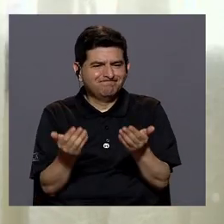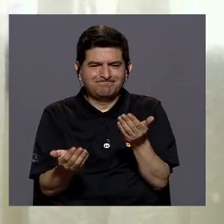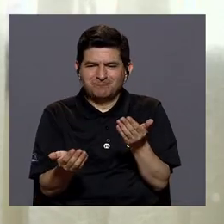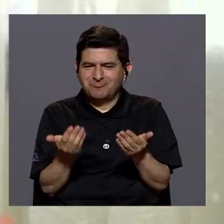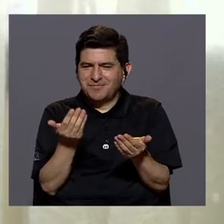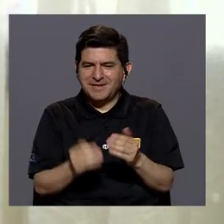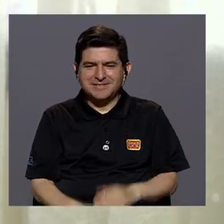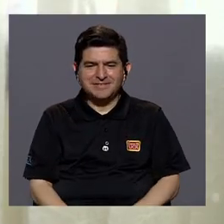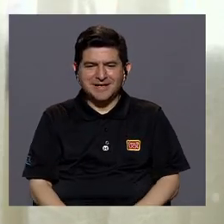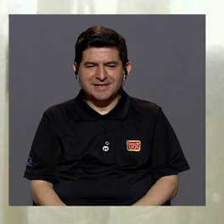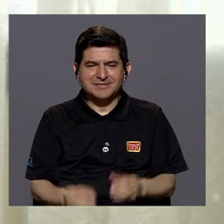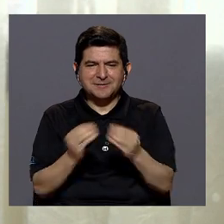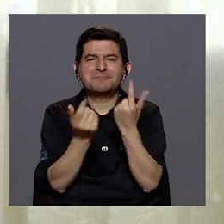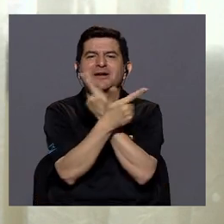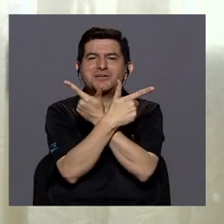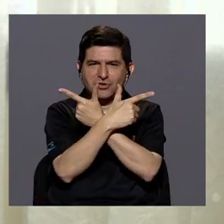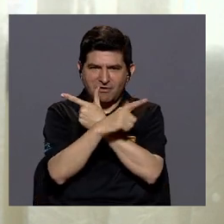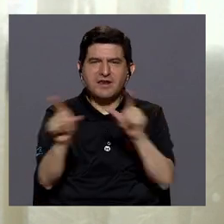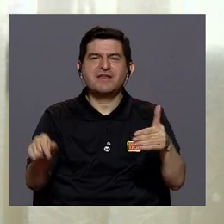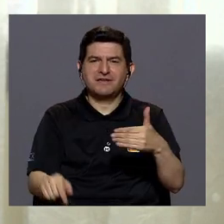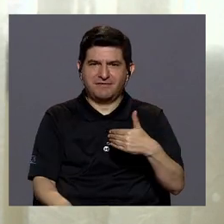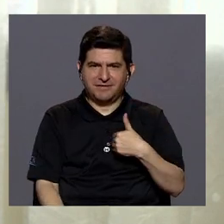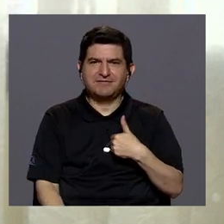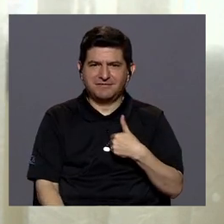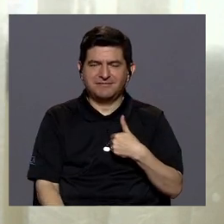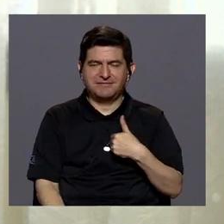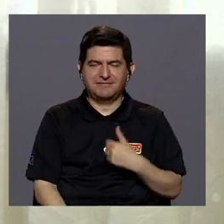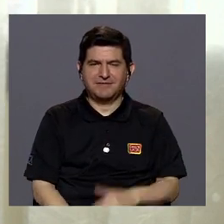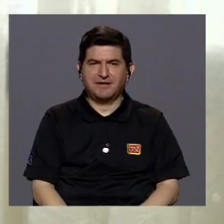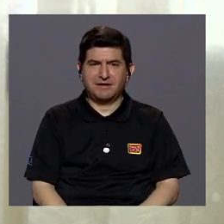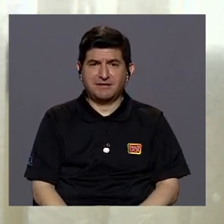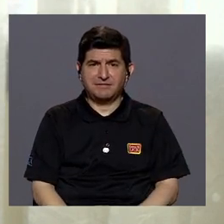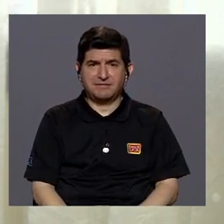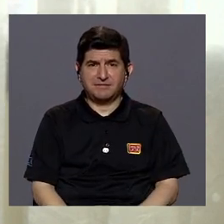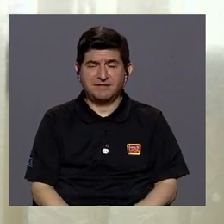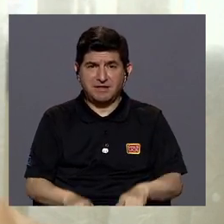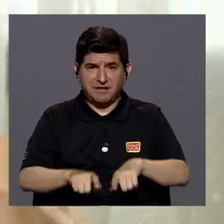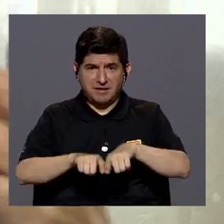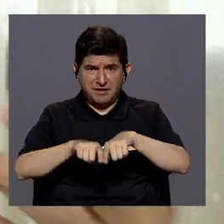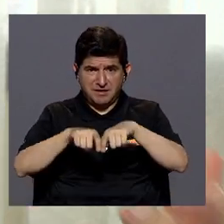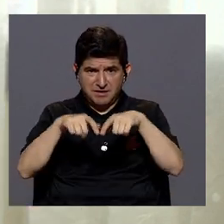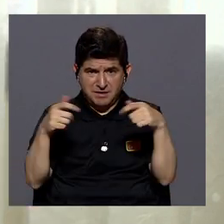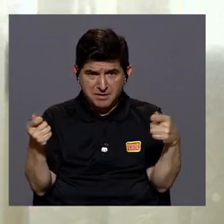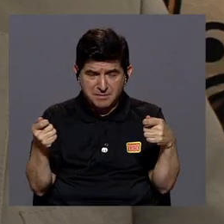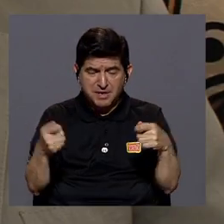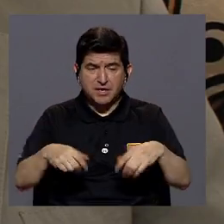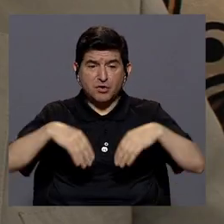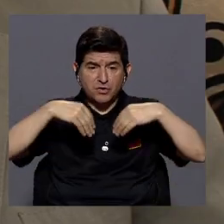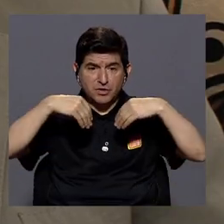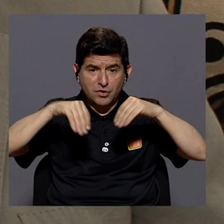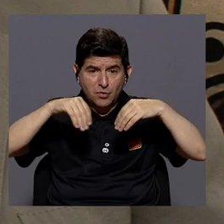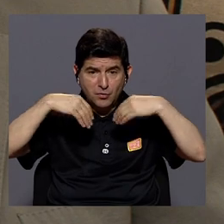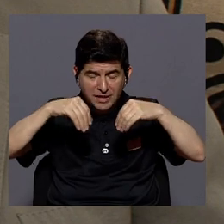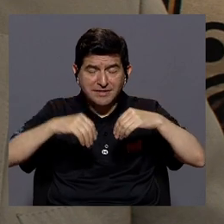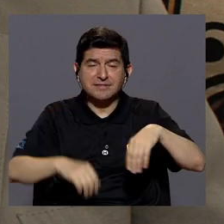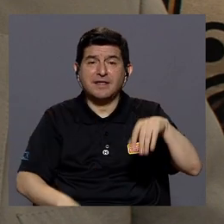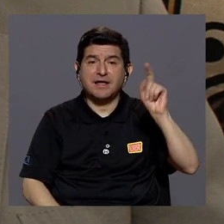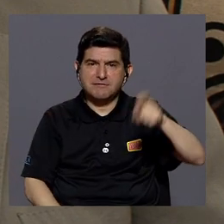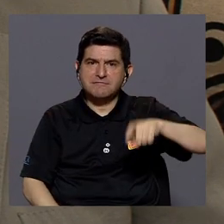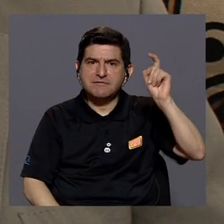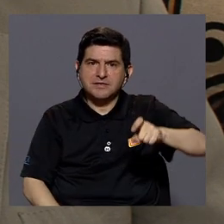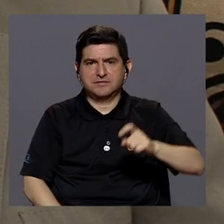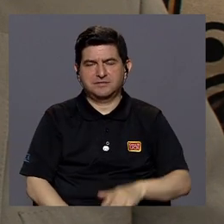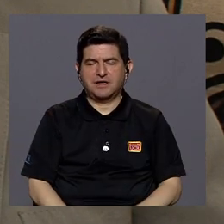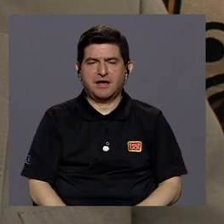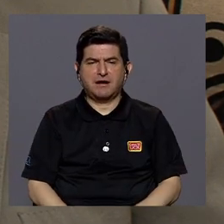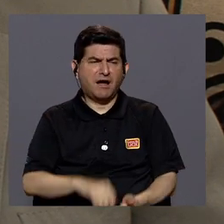más libertad de escribir. Porque los periódicos vivían de la venta, el periódico. Fue